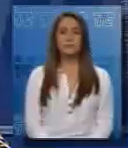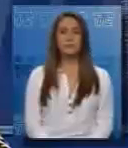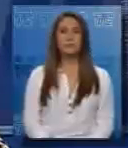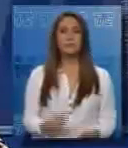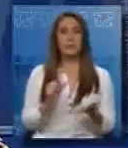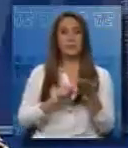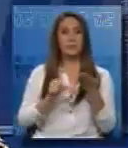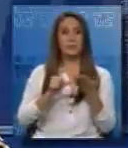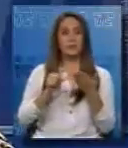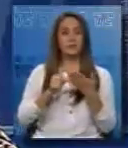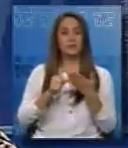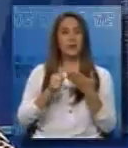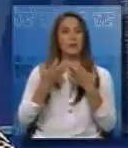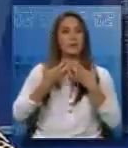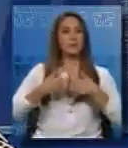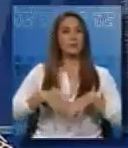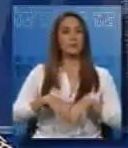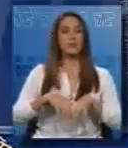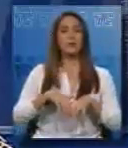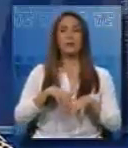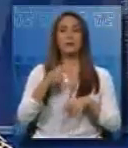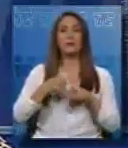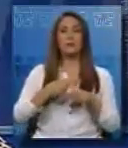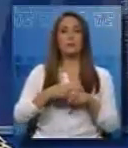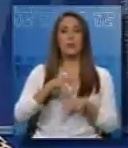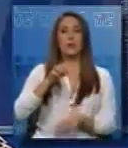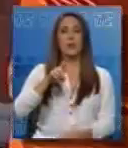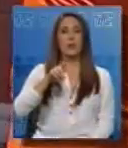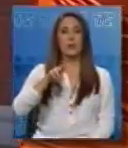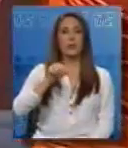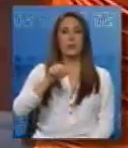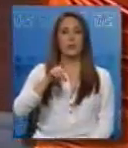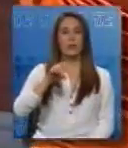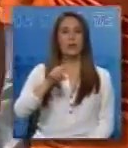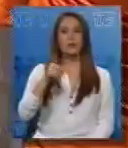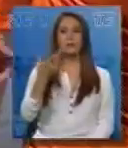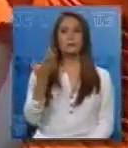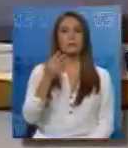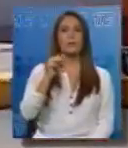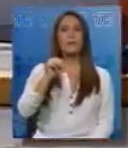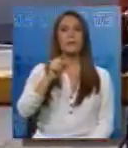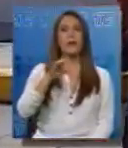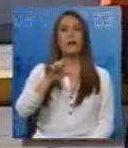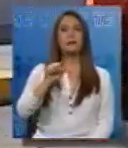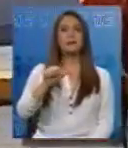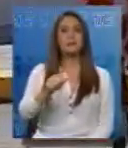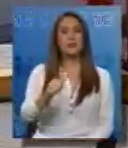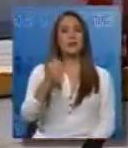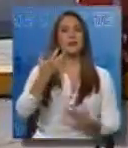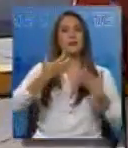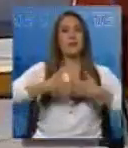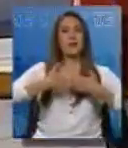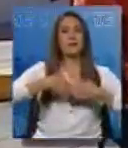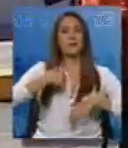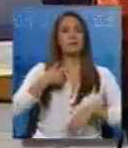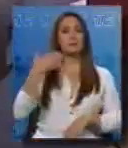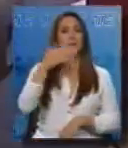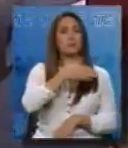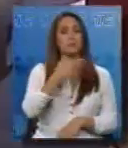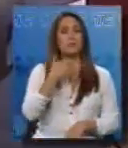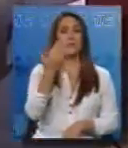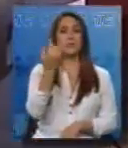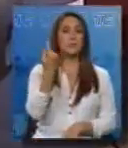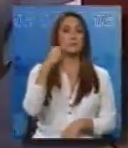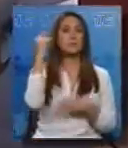El ministro de Industrias, Eduardo Egas, recorrió la planta ensambladora de vehículos Maresa, la misma que ha invertido un capital privado de